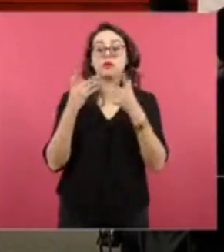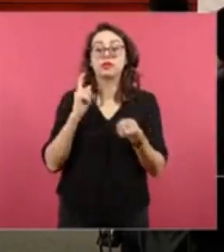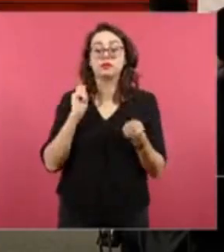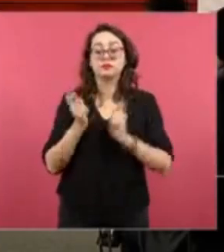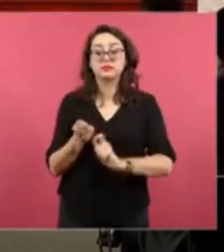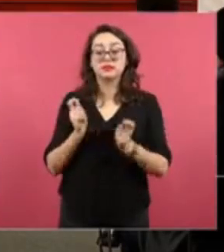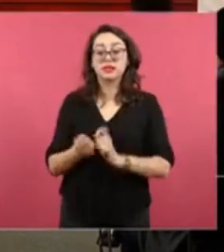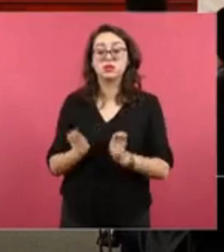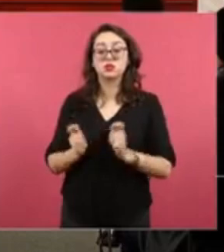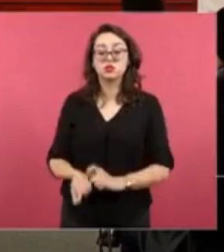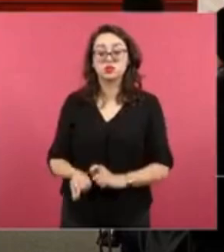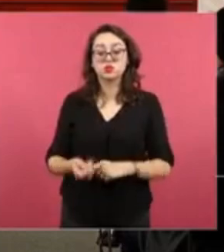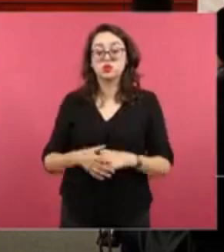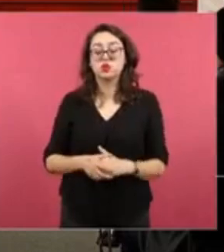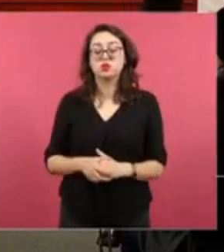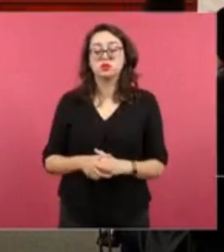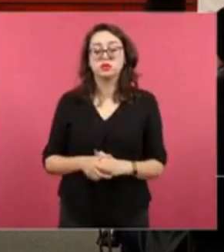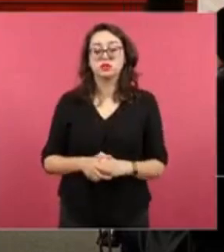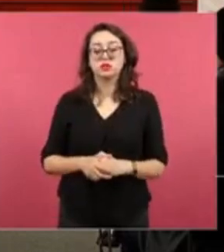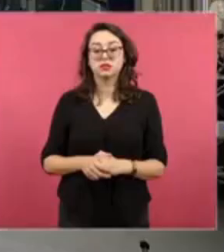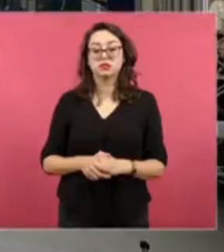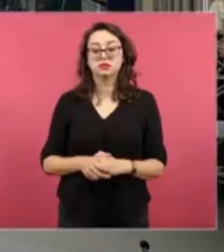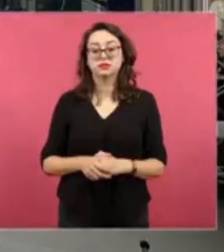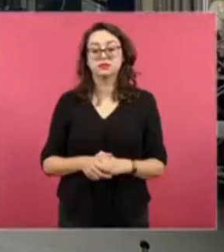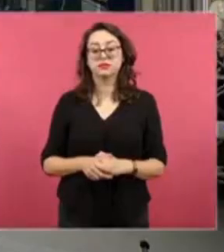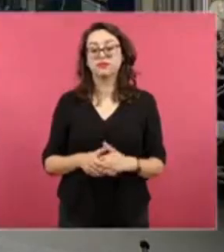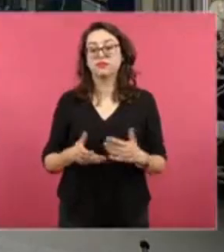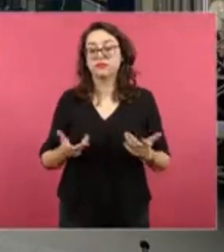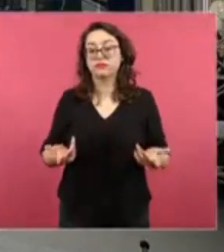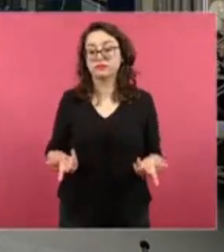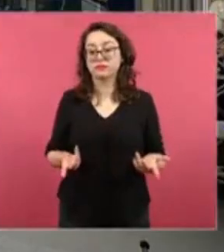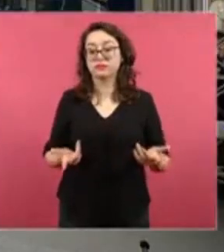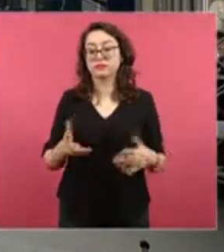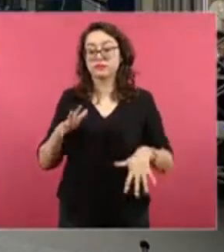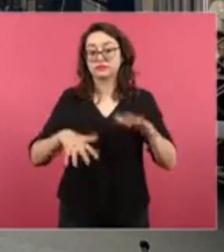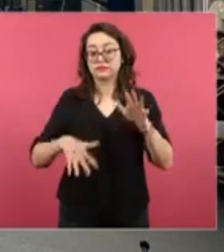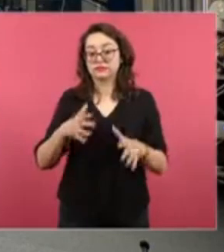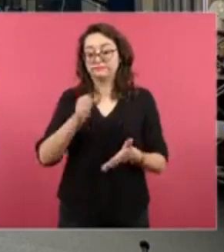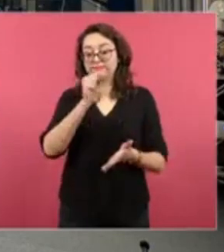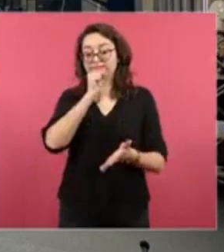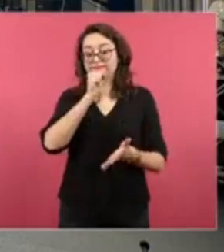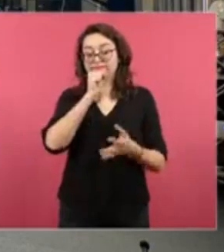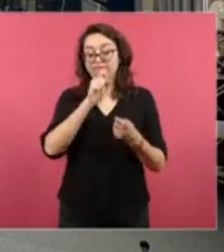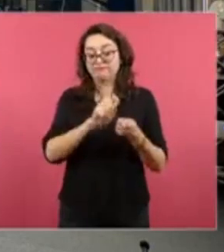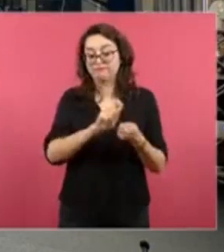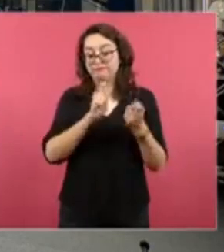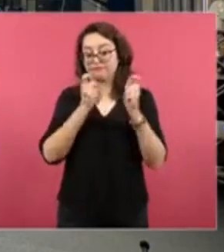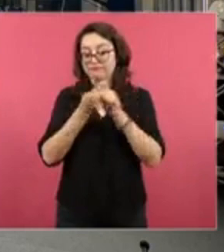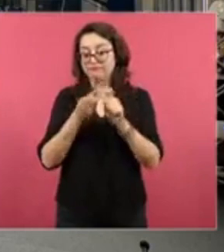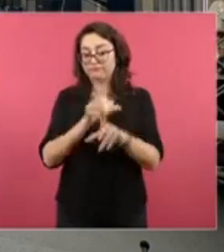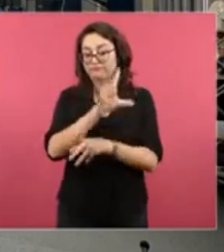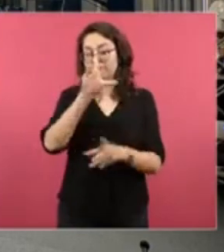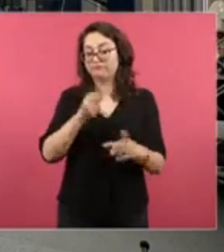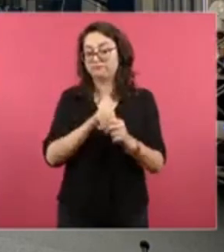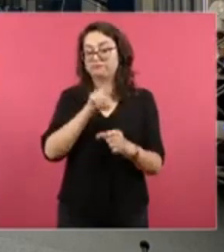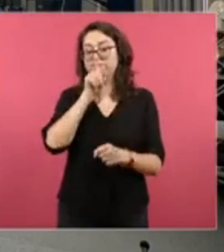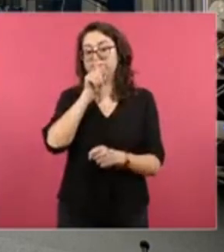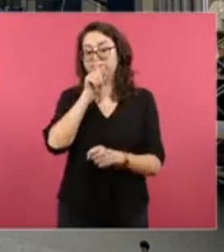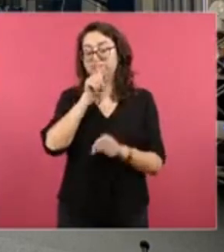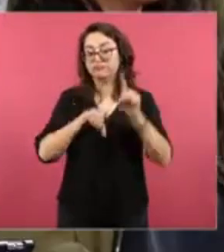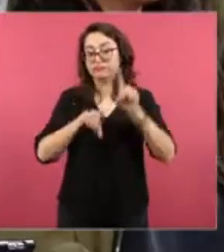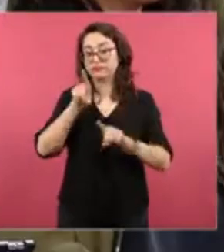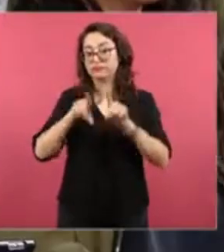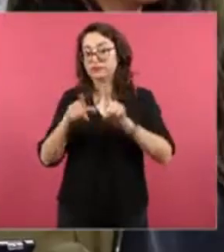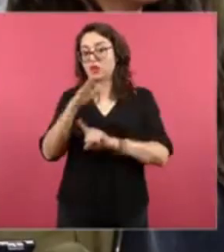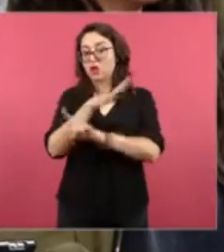lenguas, y si son exactamente, o sea, normalmente no es que se traduzcan los contenidos, hay una adecuación también a los contextos de las